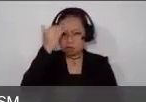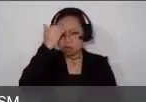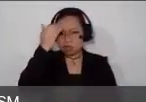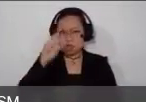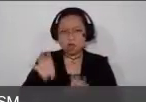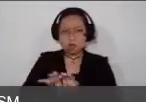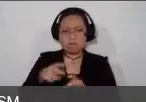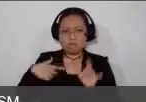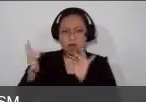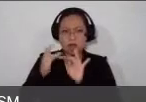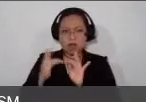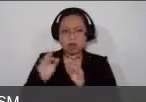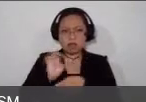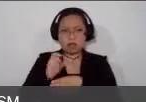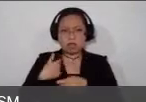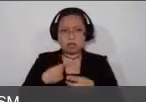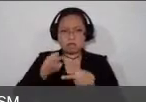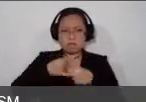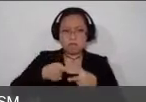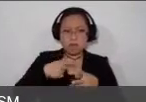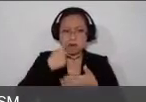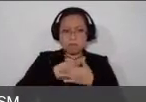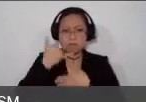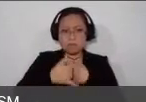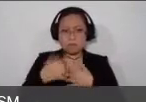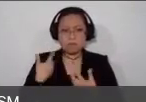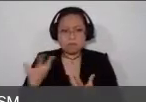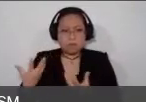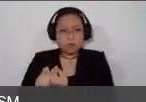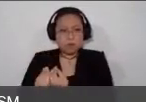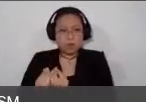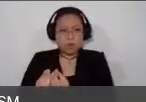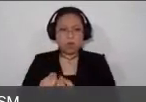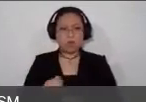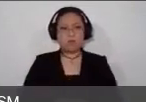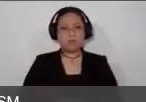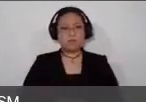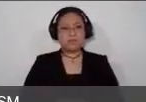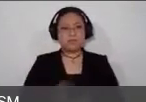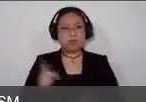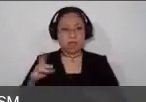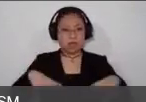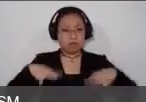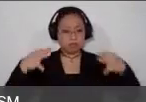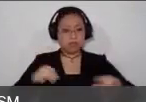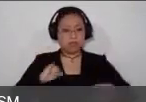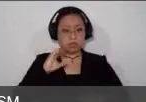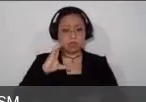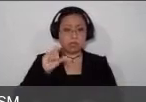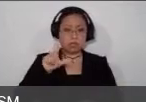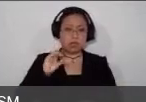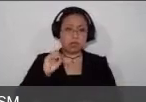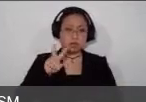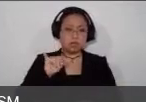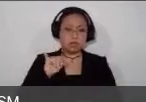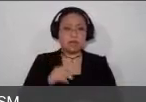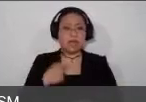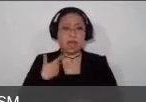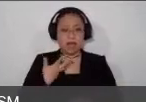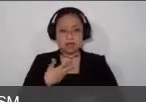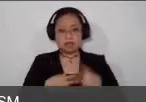una serie de proyectos juntos la fundación y club y tiene dos ramas